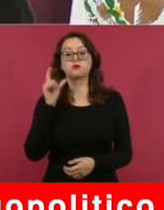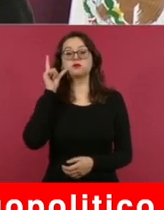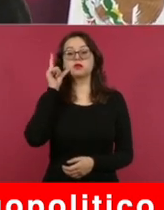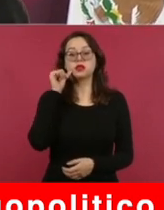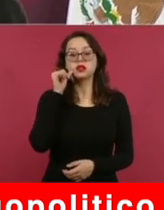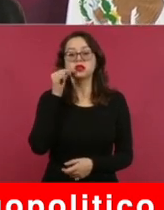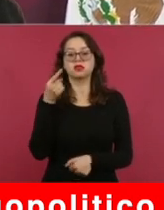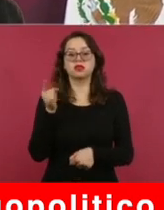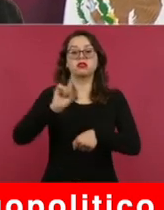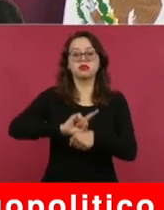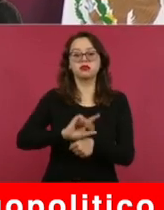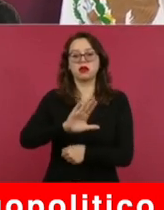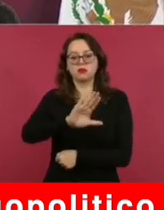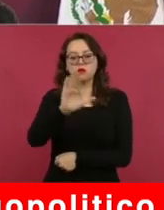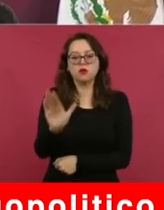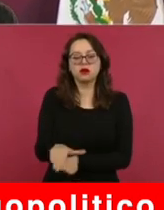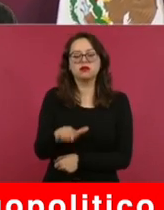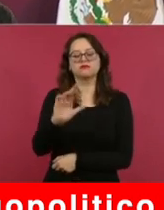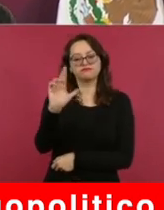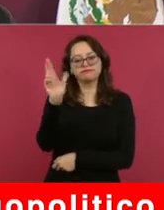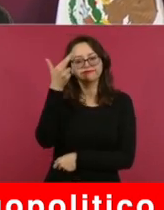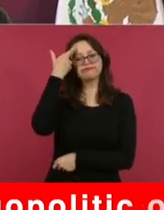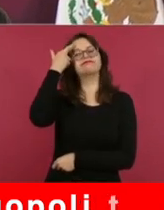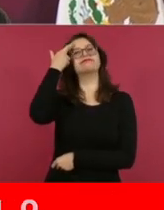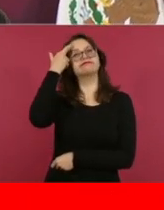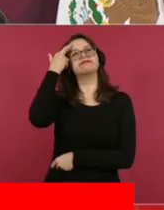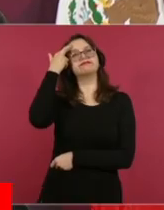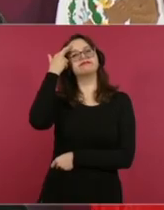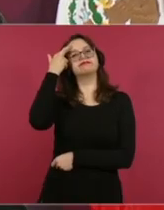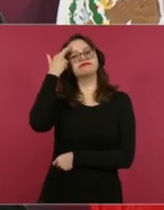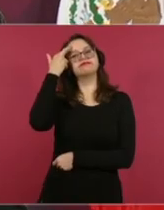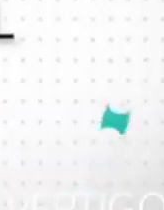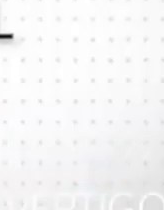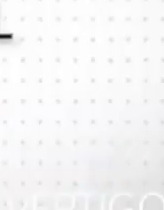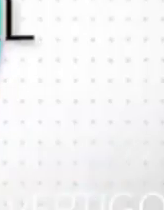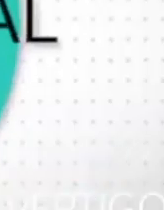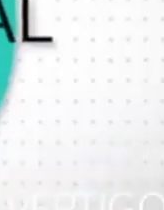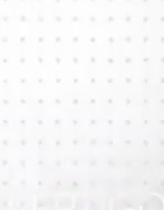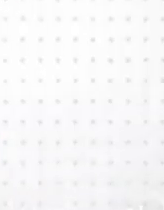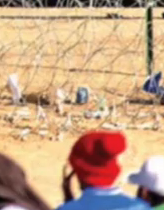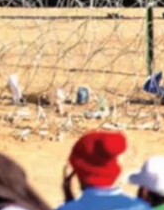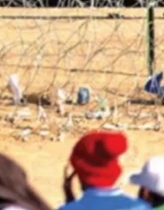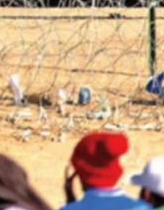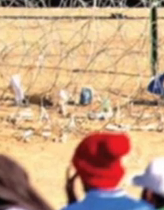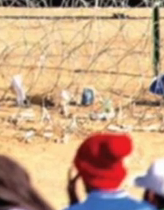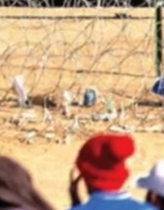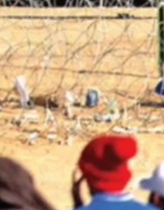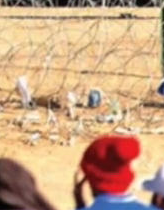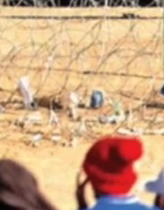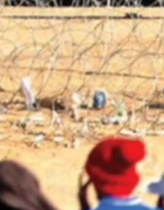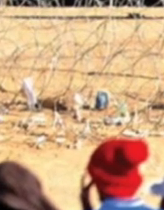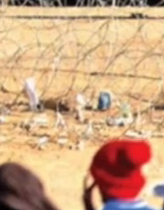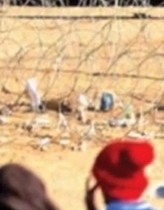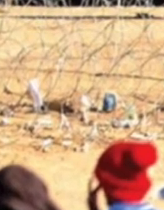adelanto de programas sociales y créditos, así como la entrega de electrodomésticos y despensas. La migración irregular